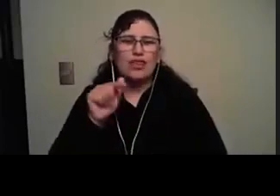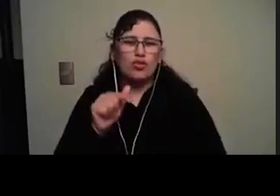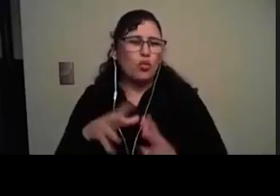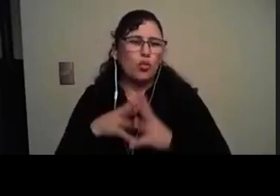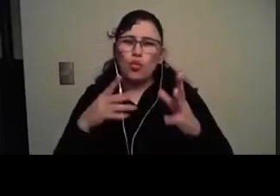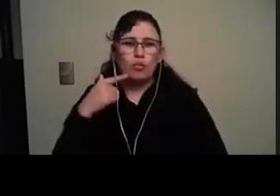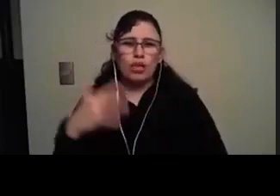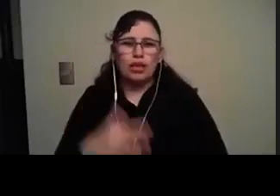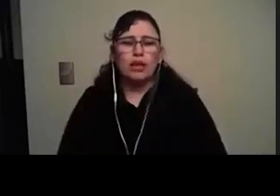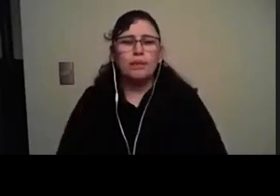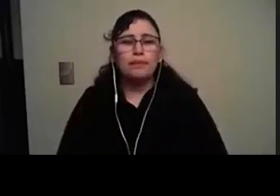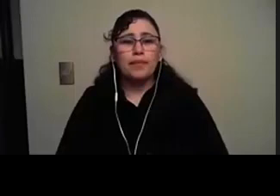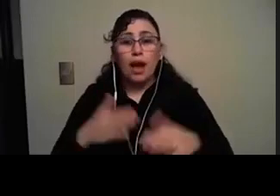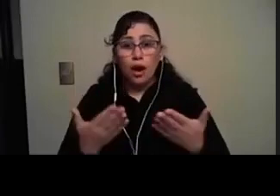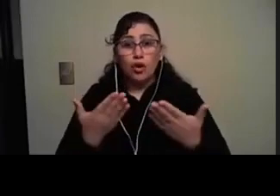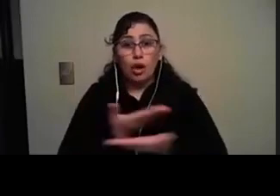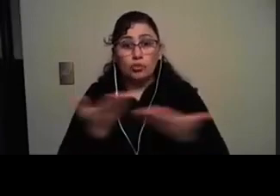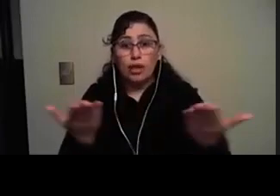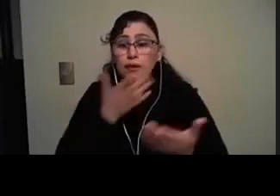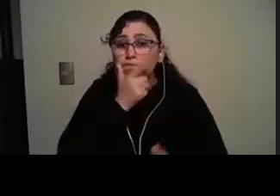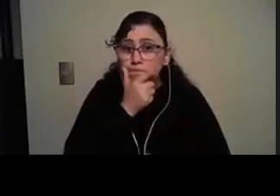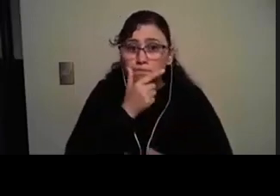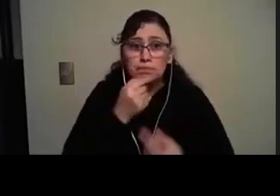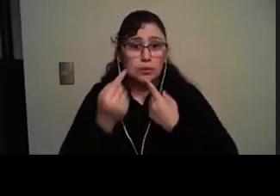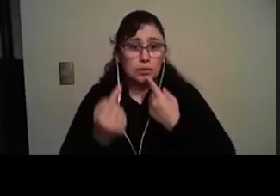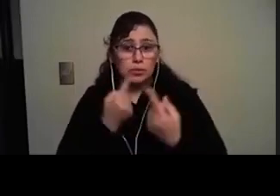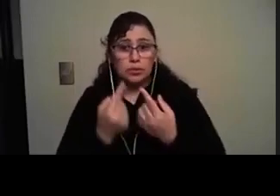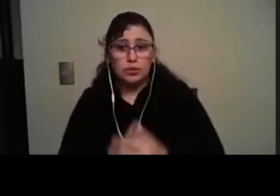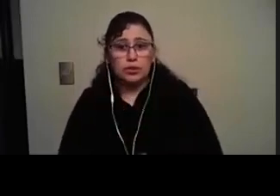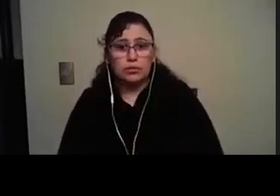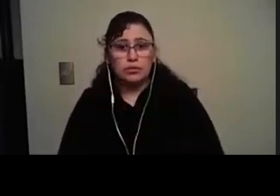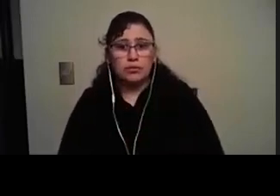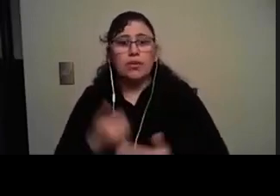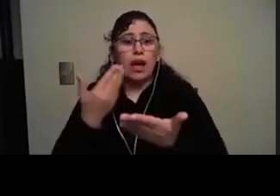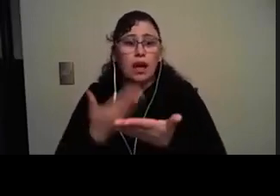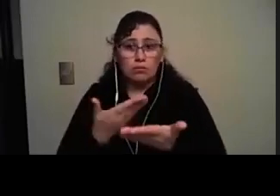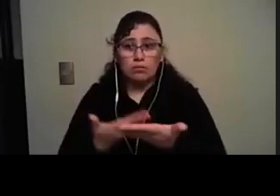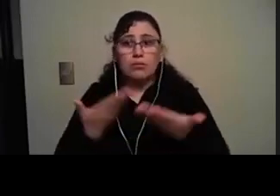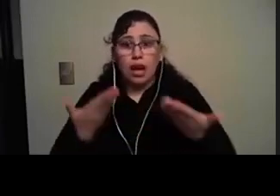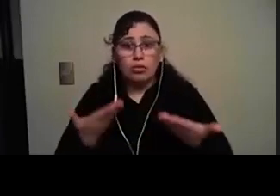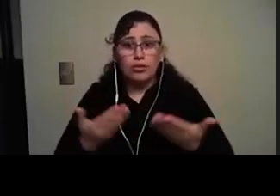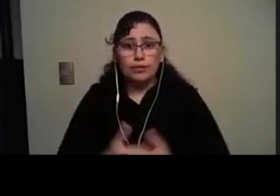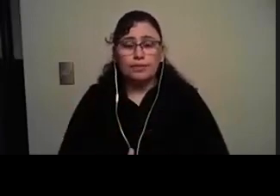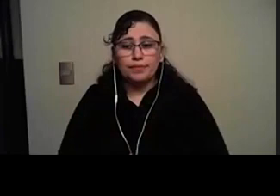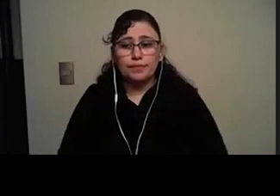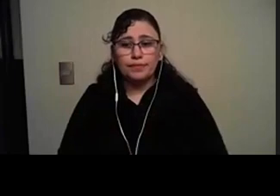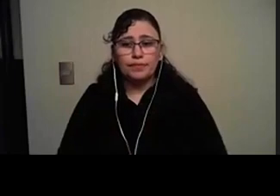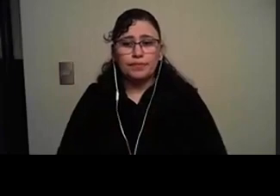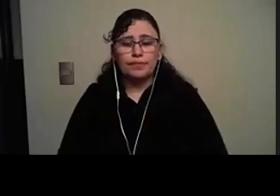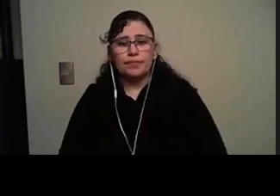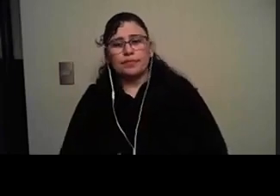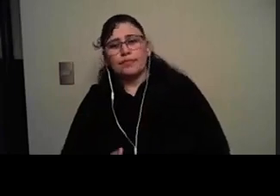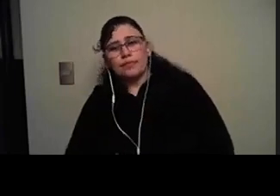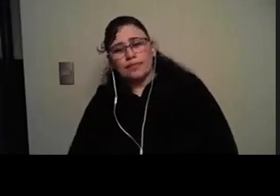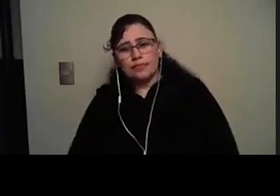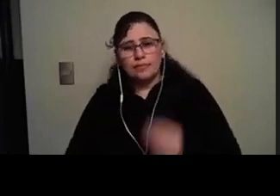Perfecto. Planteo entonces y doy la posibilidad para plantear preguntas o dudas respecto de lo que he presentado.